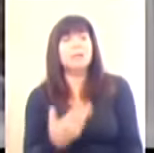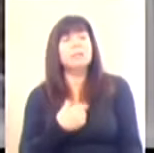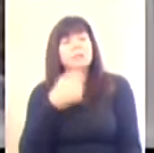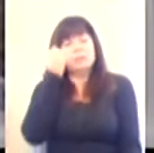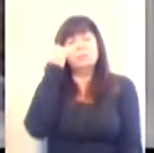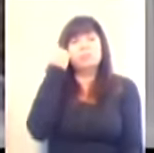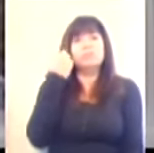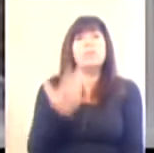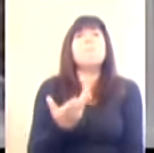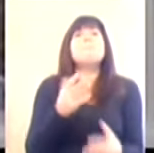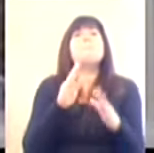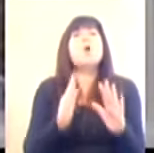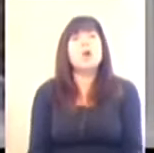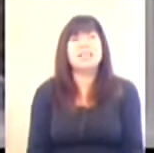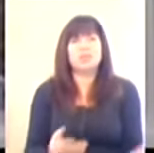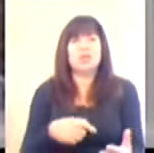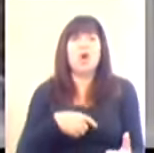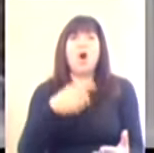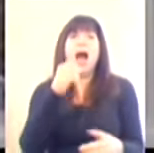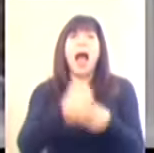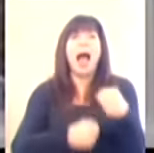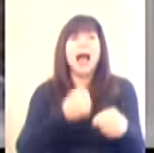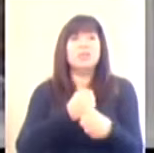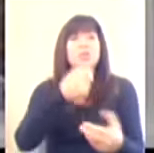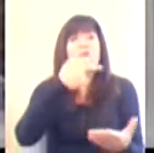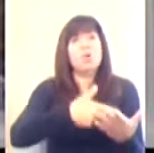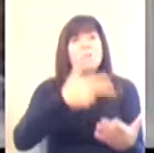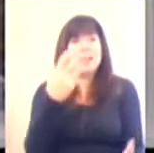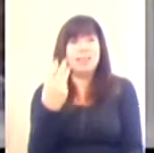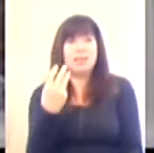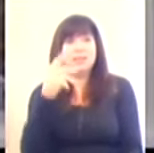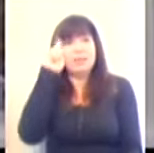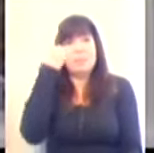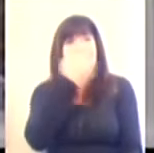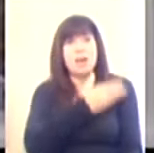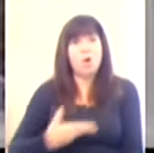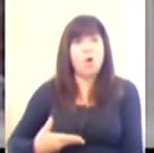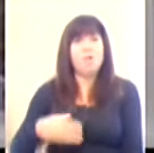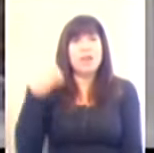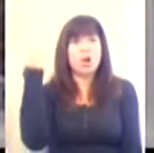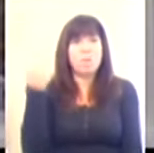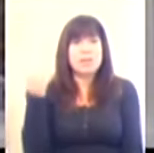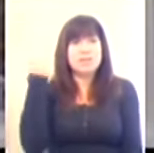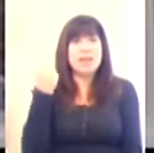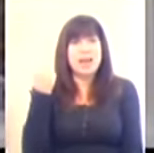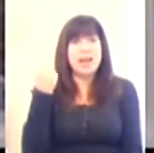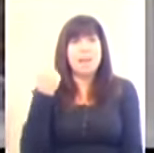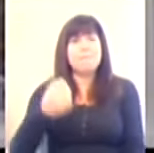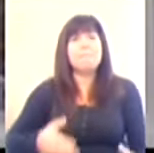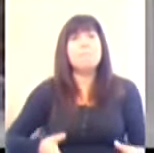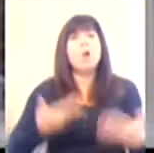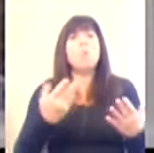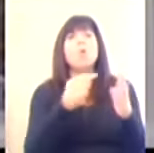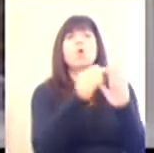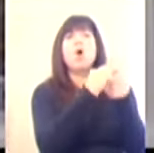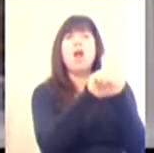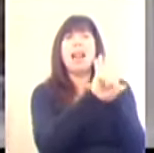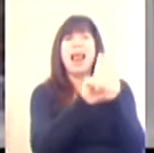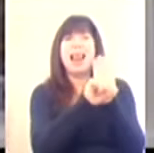entendido. Por eso el año 2013, en el primer gobierno del presidente Piñera, se promulgó la Ley de Energías Renovables